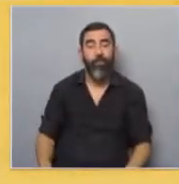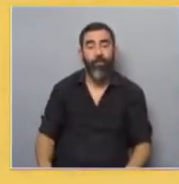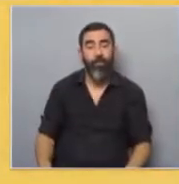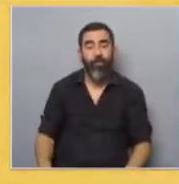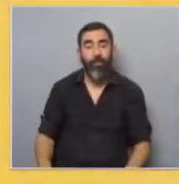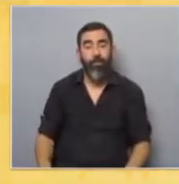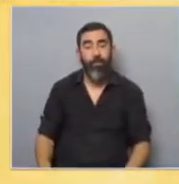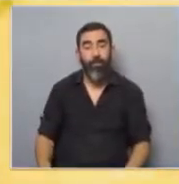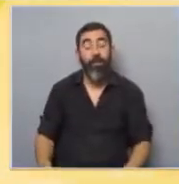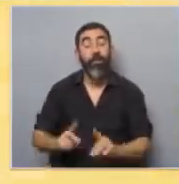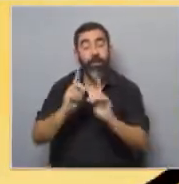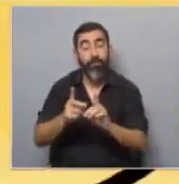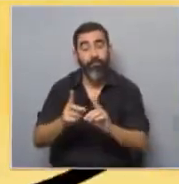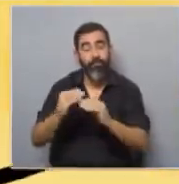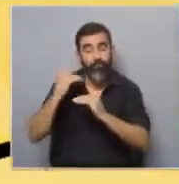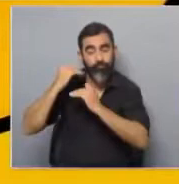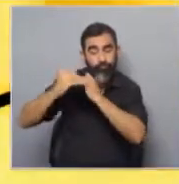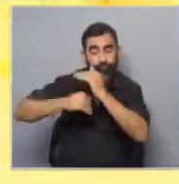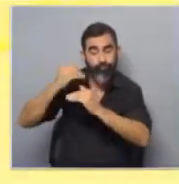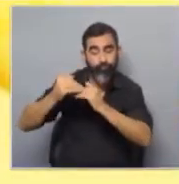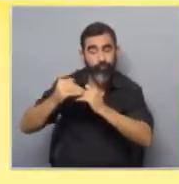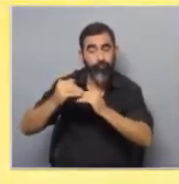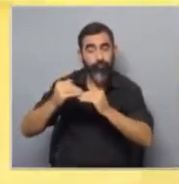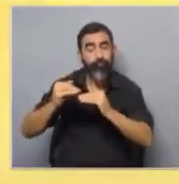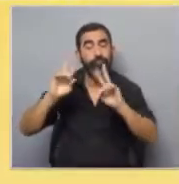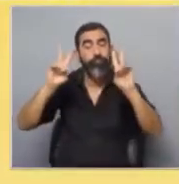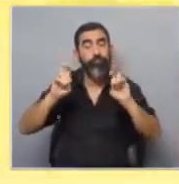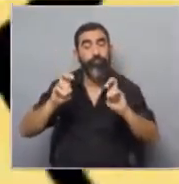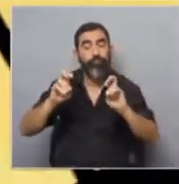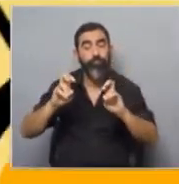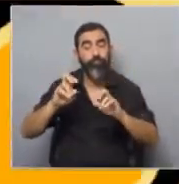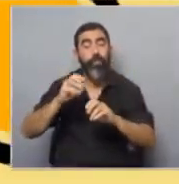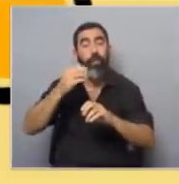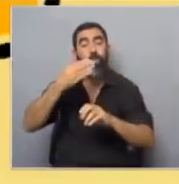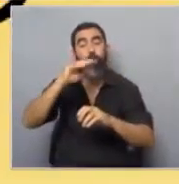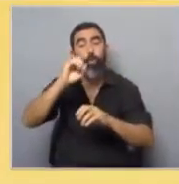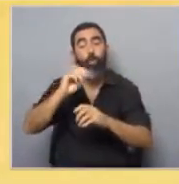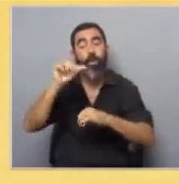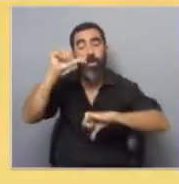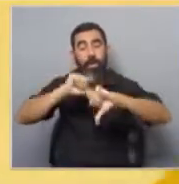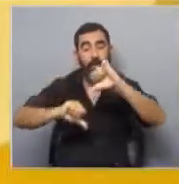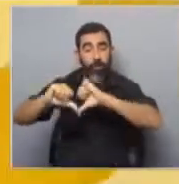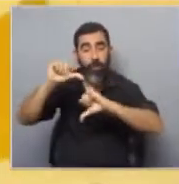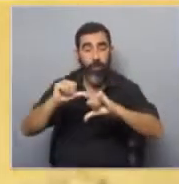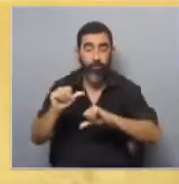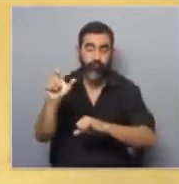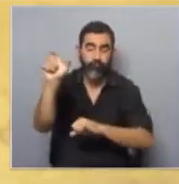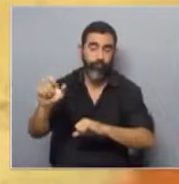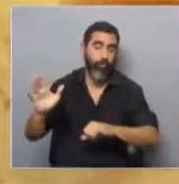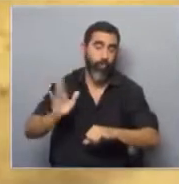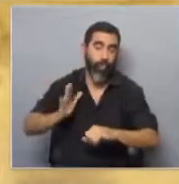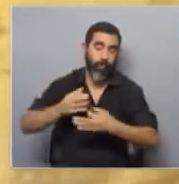vez estaba desarrollando las aptitudes de una bioquímica destacada como fue María Isabel